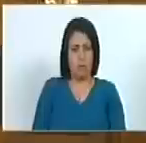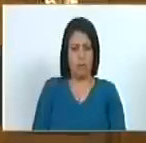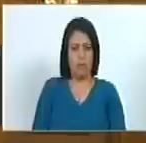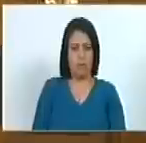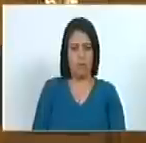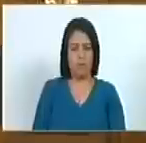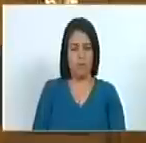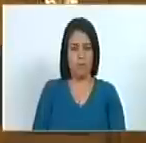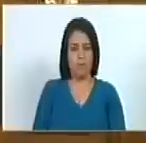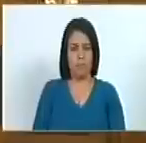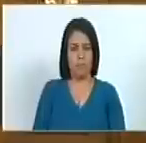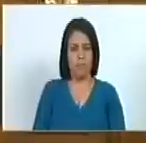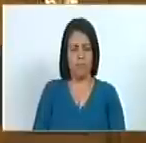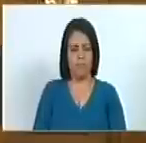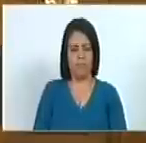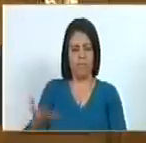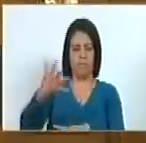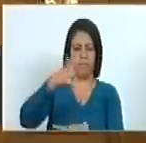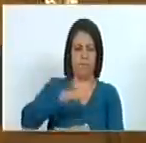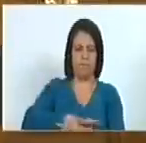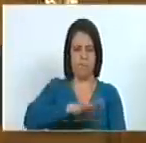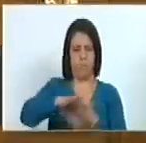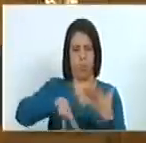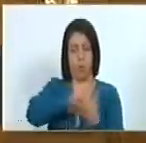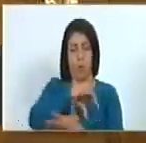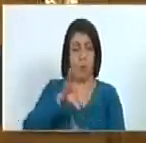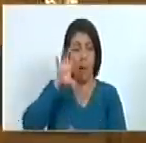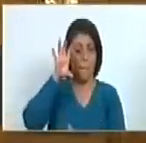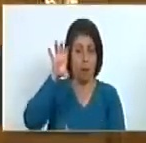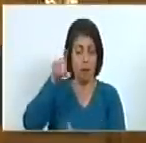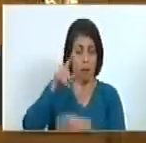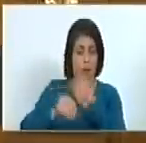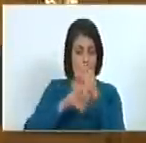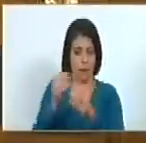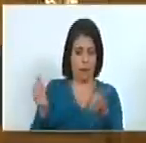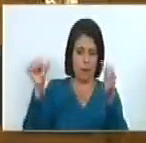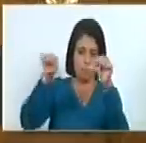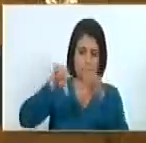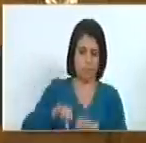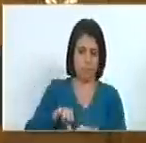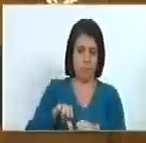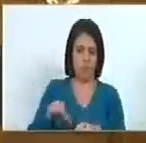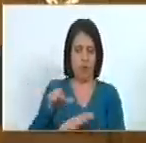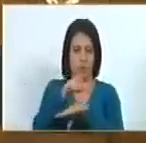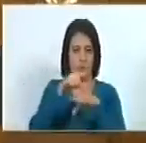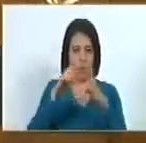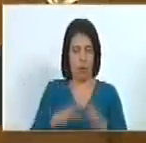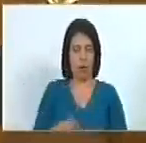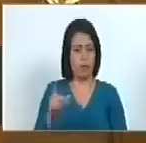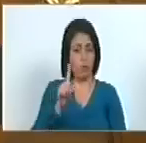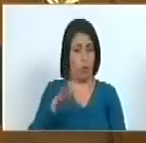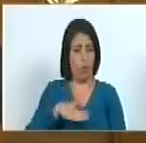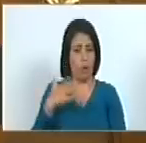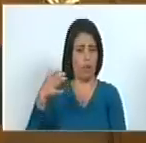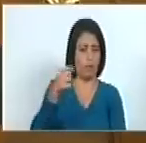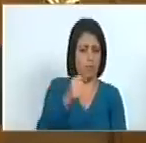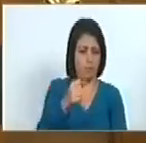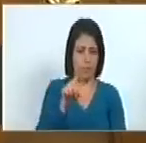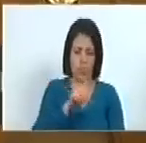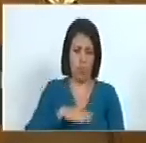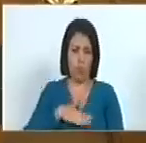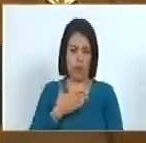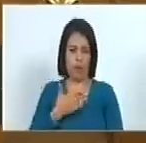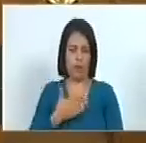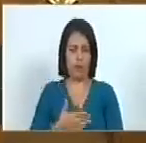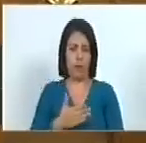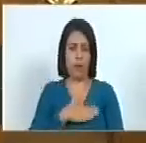de caos en el país que conduzca al derrocamiento de un gobierno. Eso no lo van a lograr. Y yo